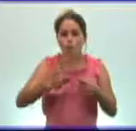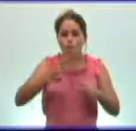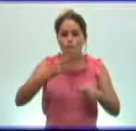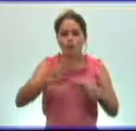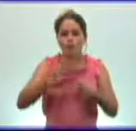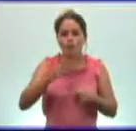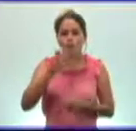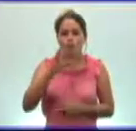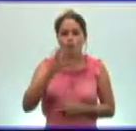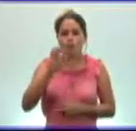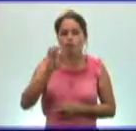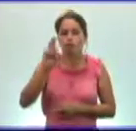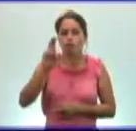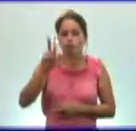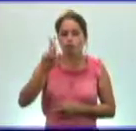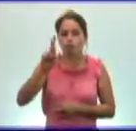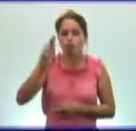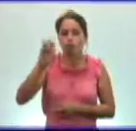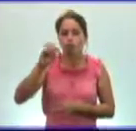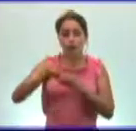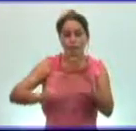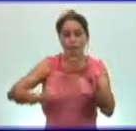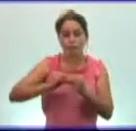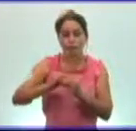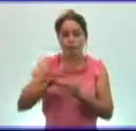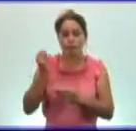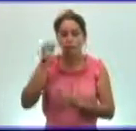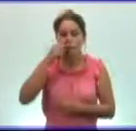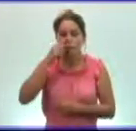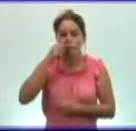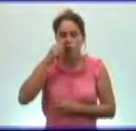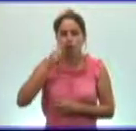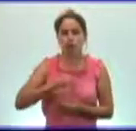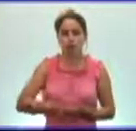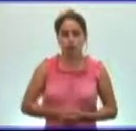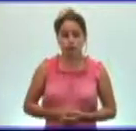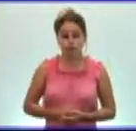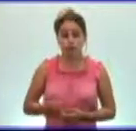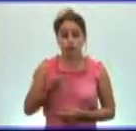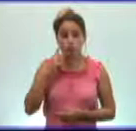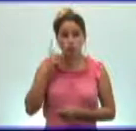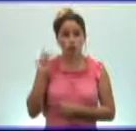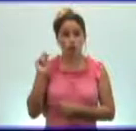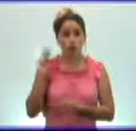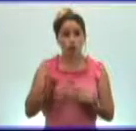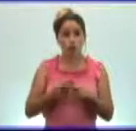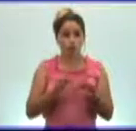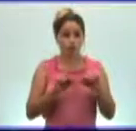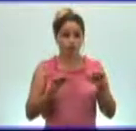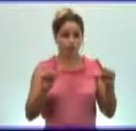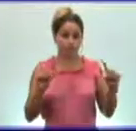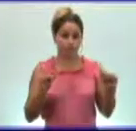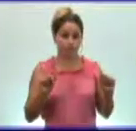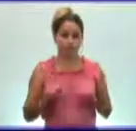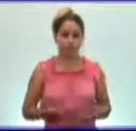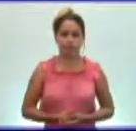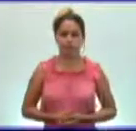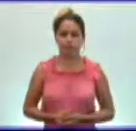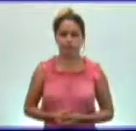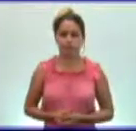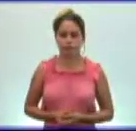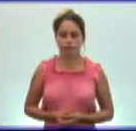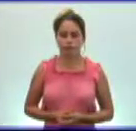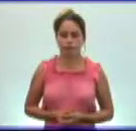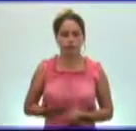terminación uro por hídrico. Por lo tanto, el nombre de esta sustancia sería ácido fluorhídrico. En